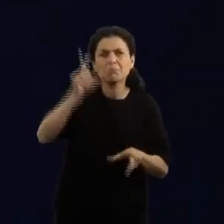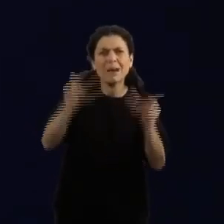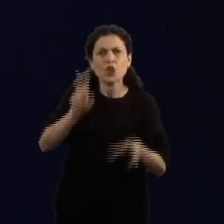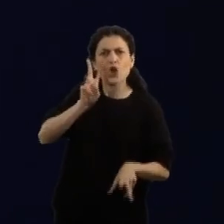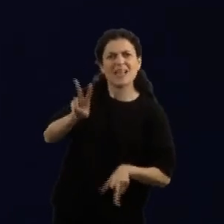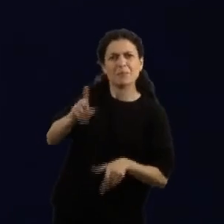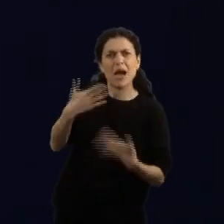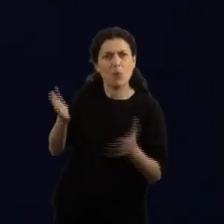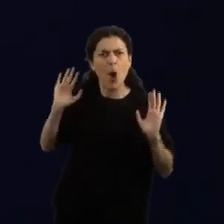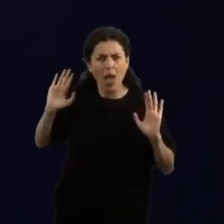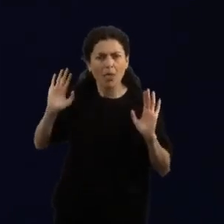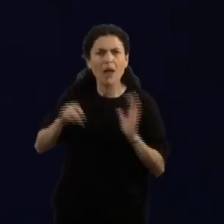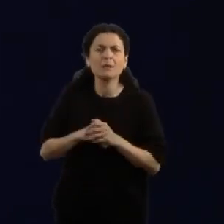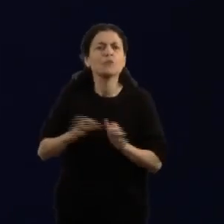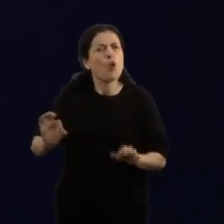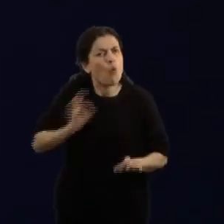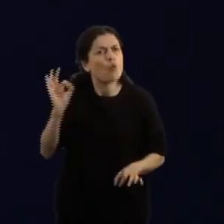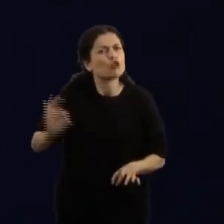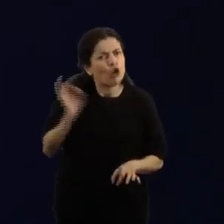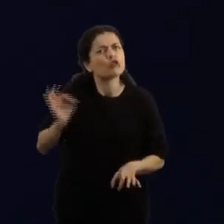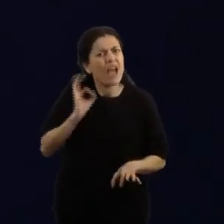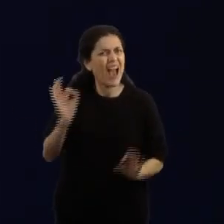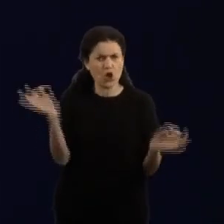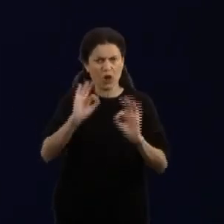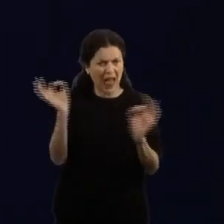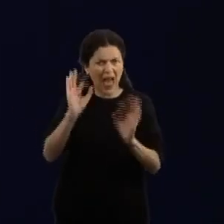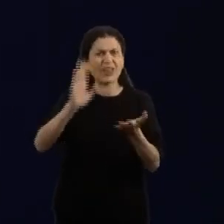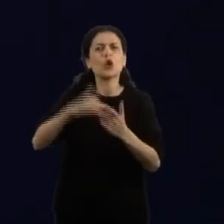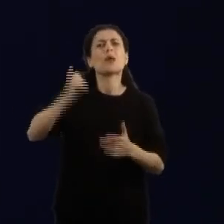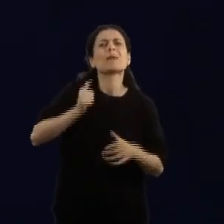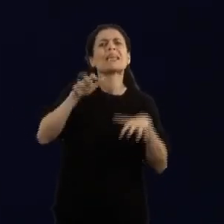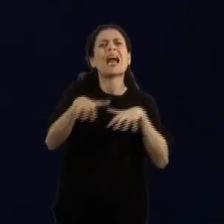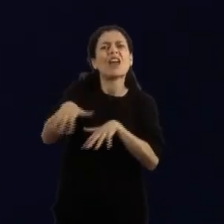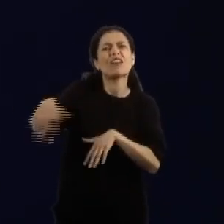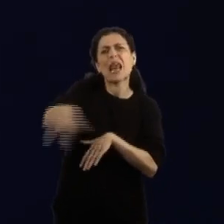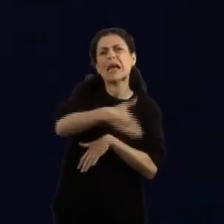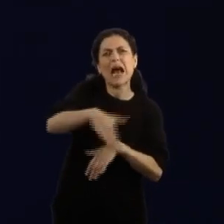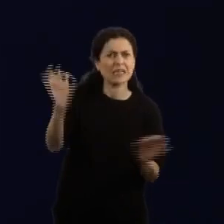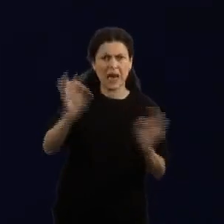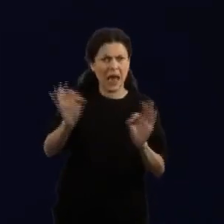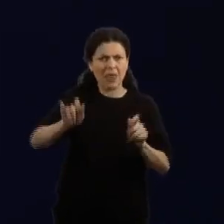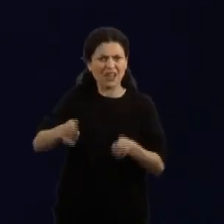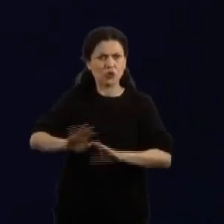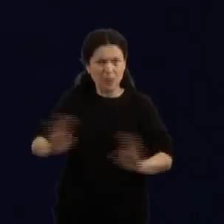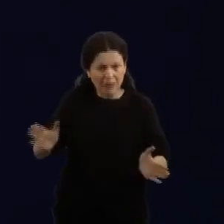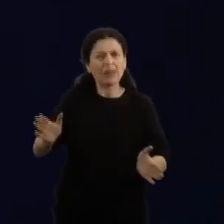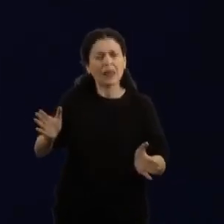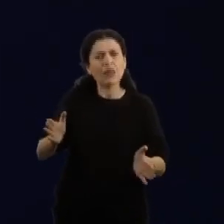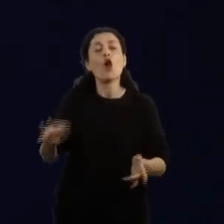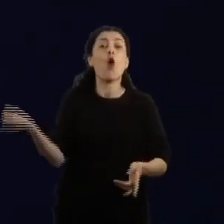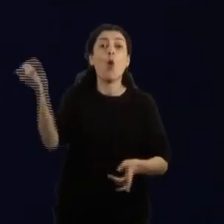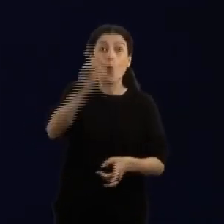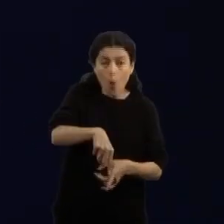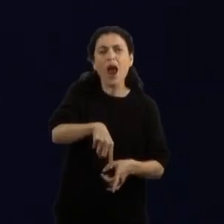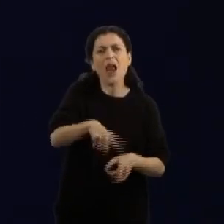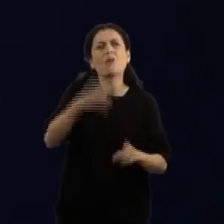Hacía varios años que no se celebraba un desfile militar de estas características, después de sufrir el desprecio